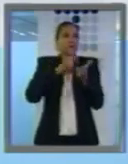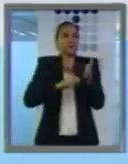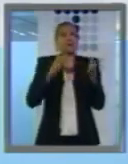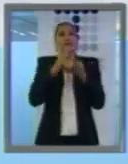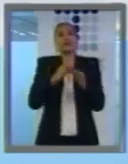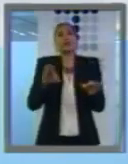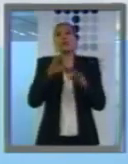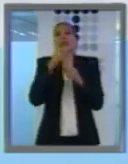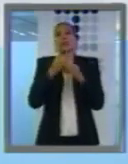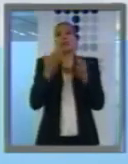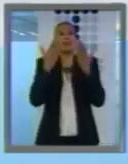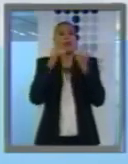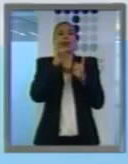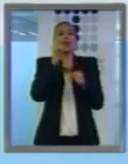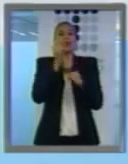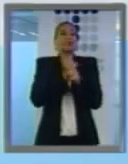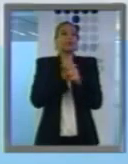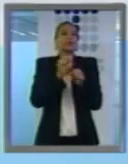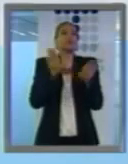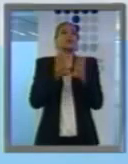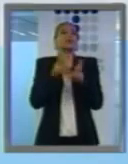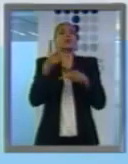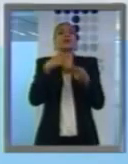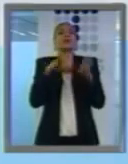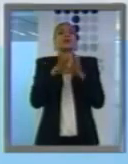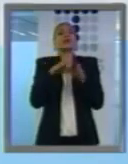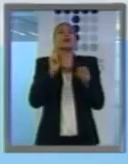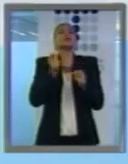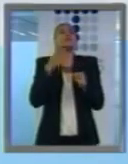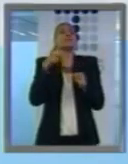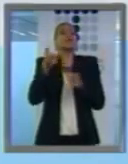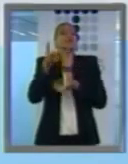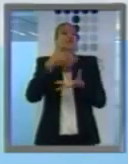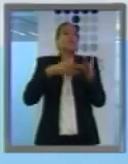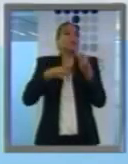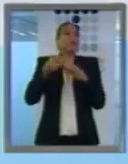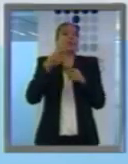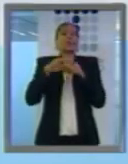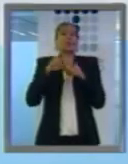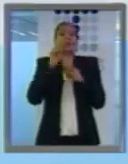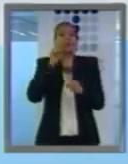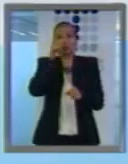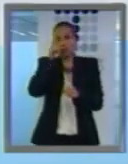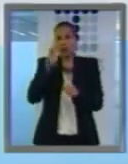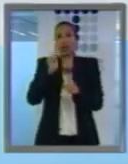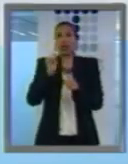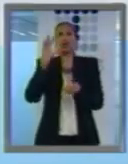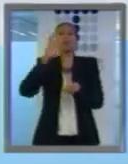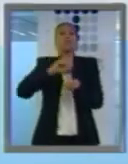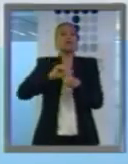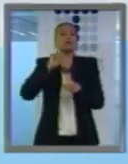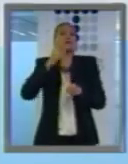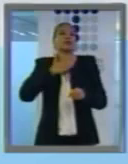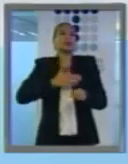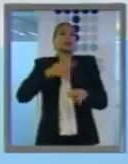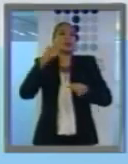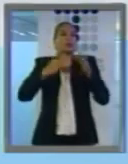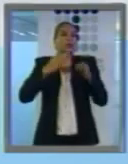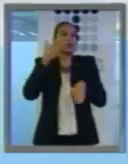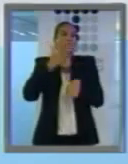ahorita creo que no se investiga de modo propio esa evolución, sino salvo que haya algún ilícito penal, peculado es cuando